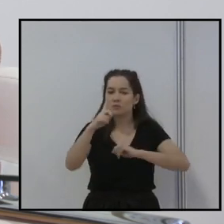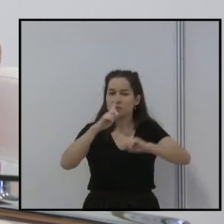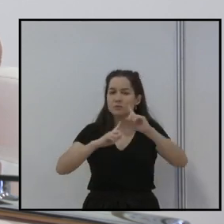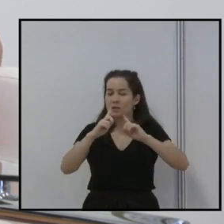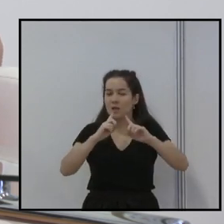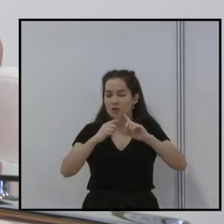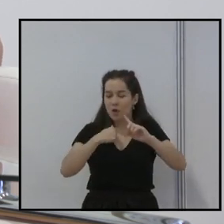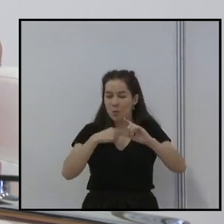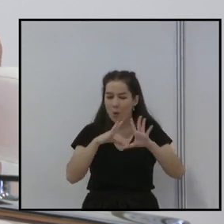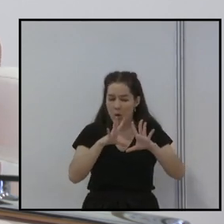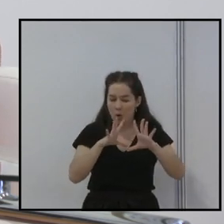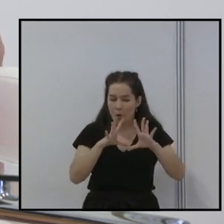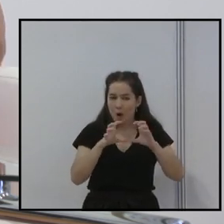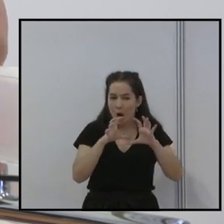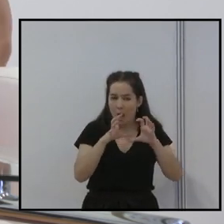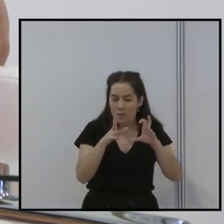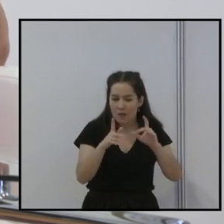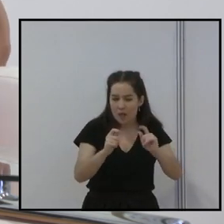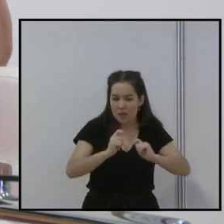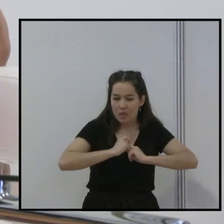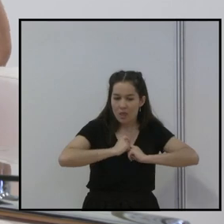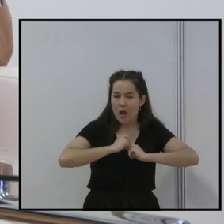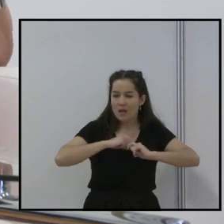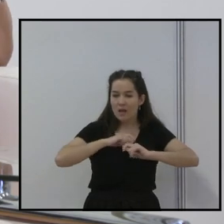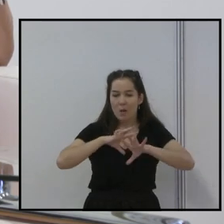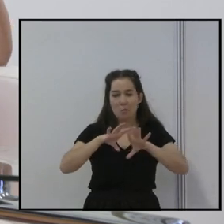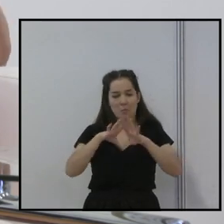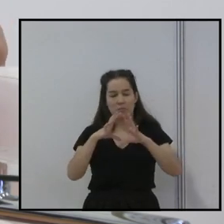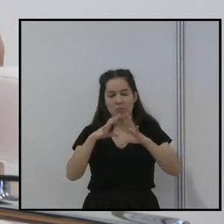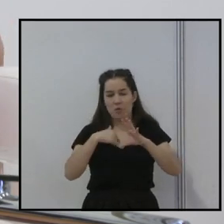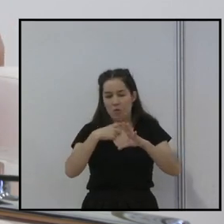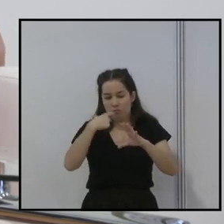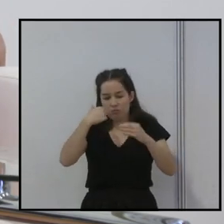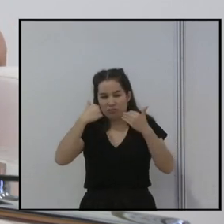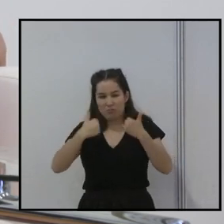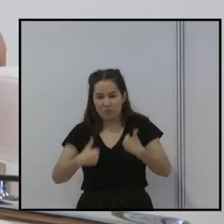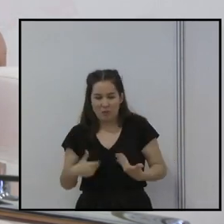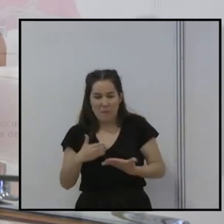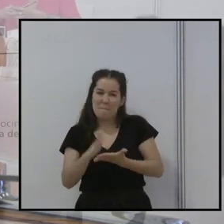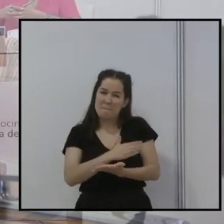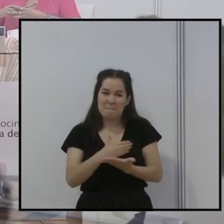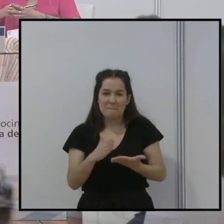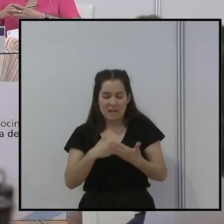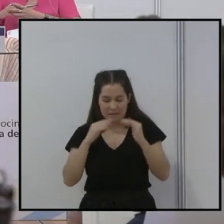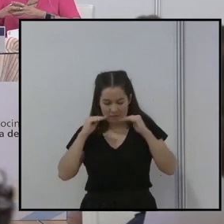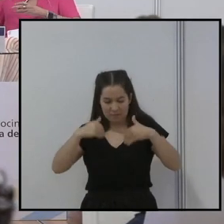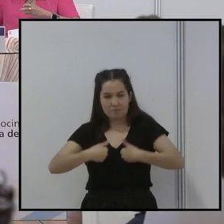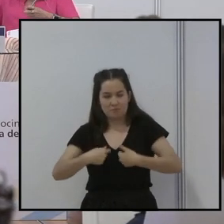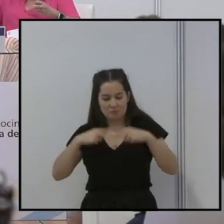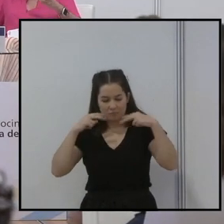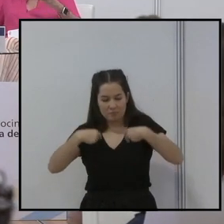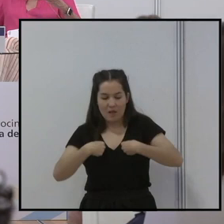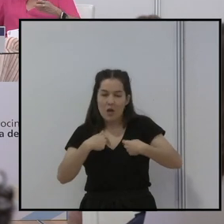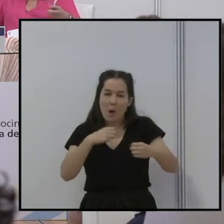han enseñado una parte del mundo que si no, una parte del ser que si no, no lo conocería, y me han hecho más empática, sin duda. O sea, porque es que si no